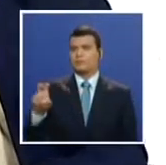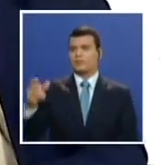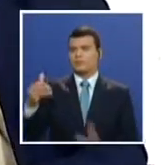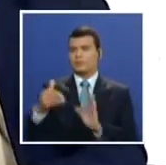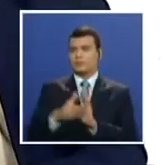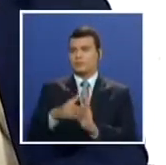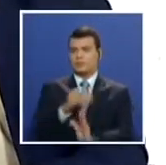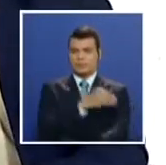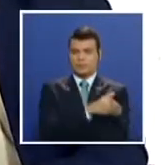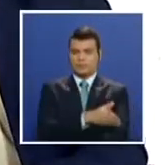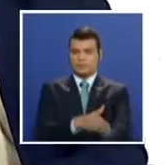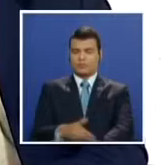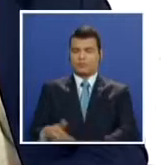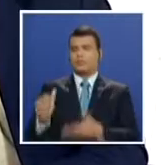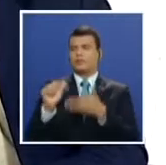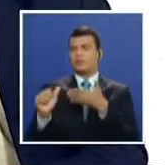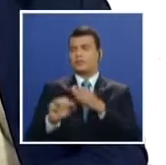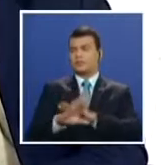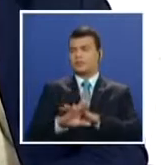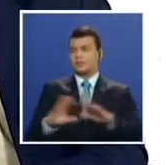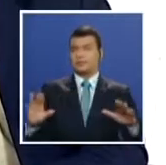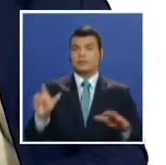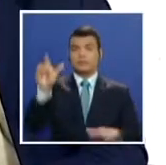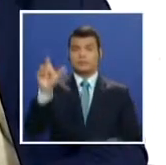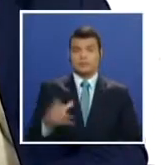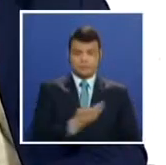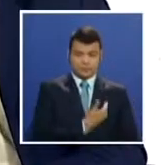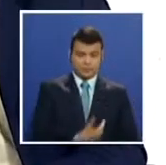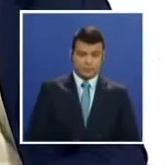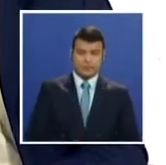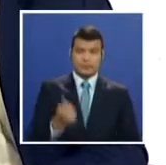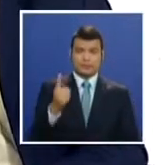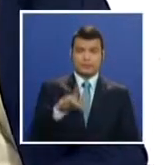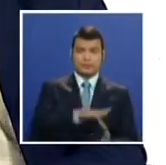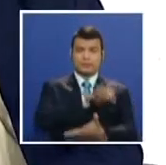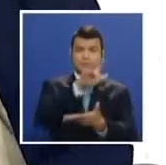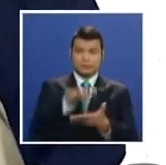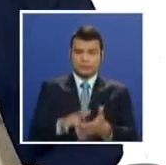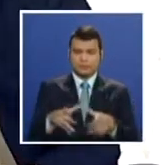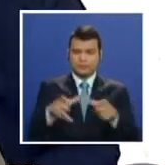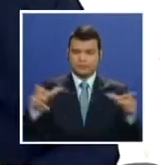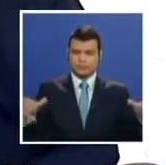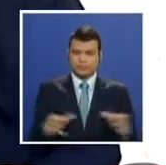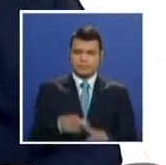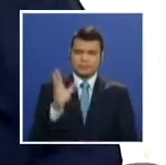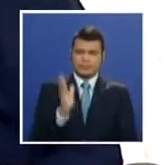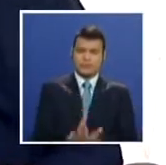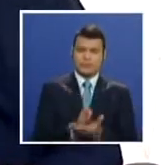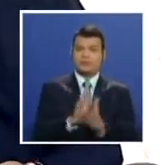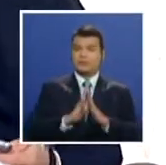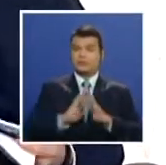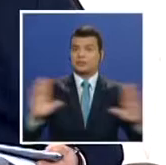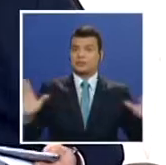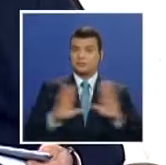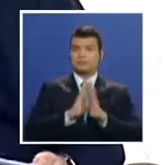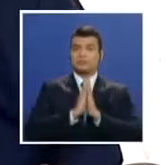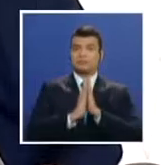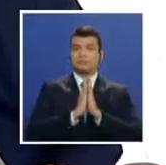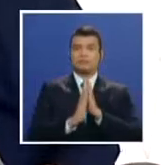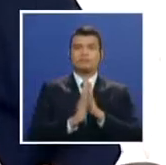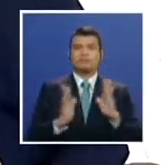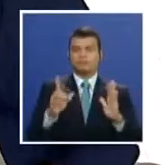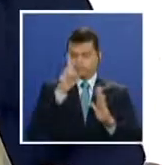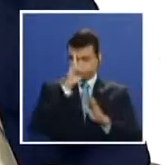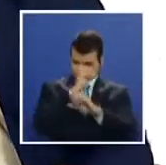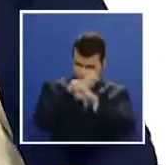millones de dólares hoy la presidenta de ese país estará visitando los lugares afectados en noticias locales paulo por fin un